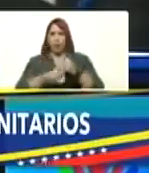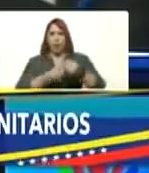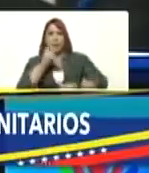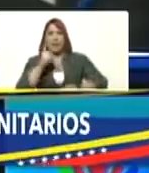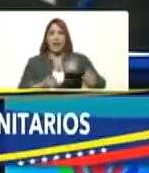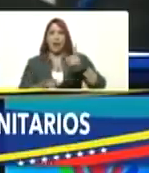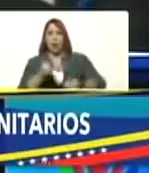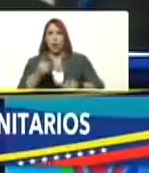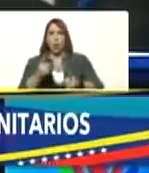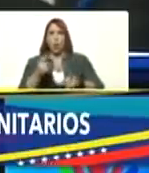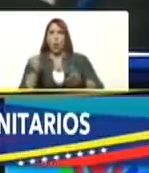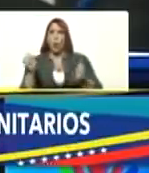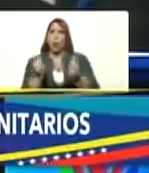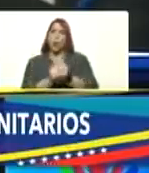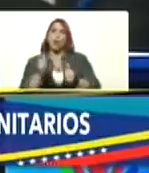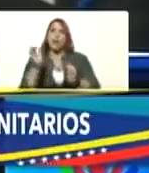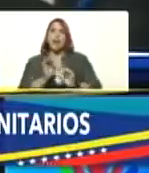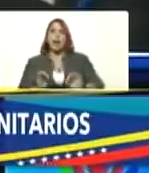con nada.